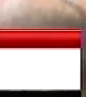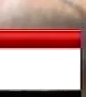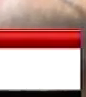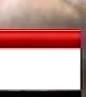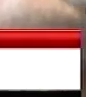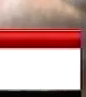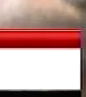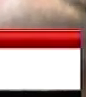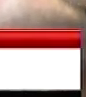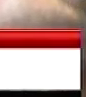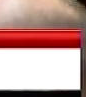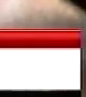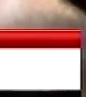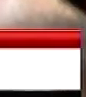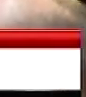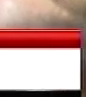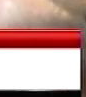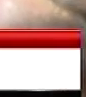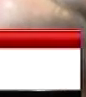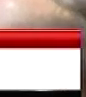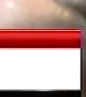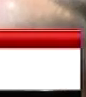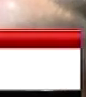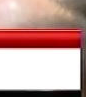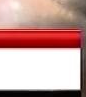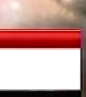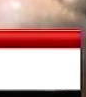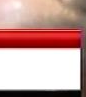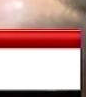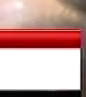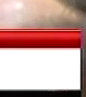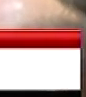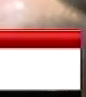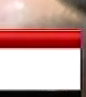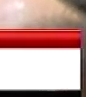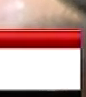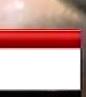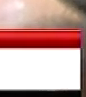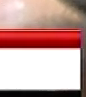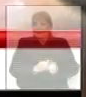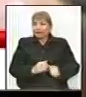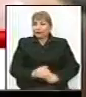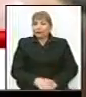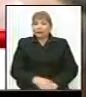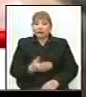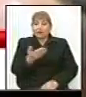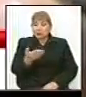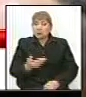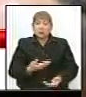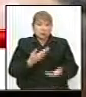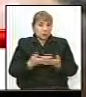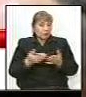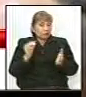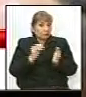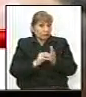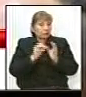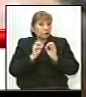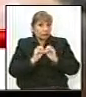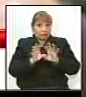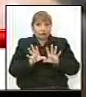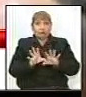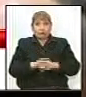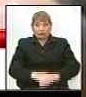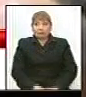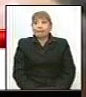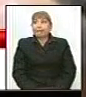presidente. Entonces va acá mi crítica a estas instituciones con el debido respeto. Tiene que haber más transparencia, tiene que haber